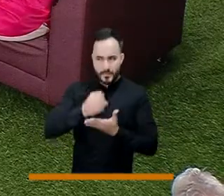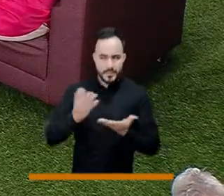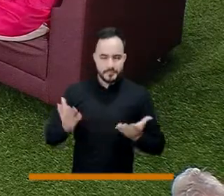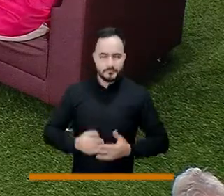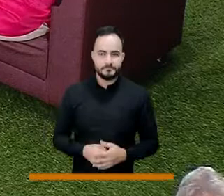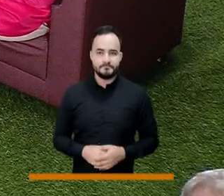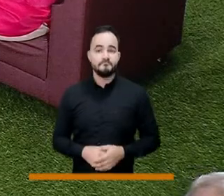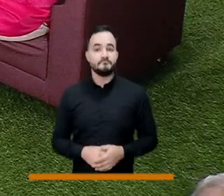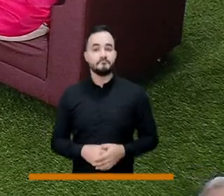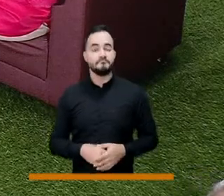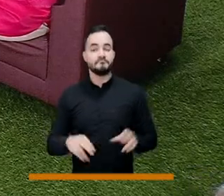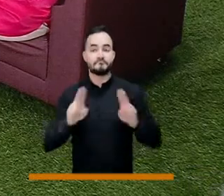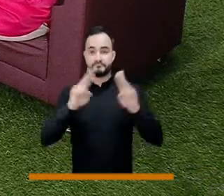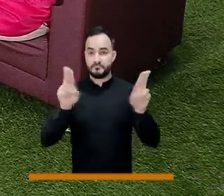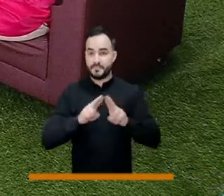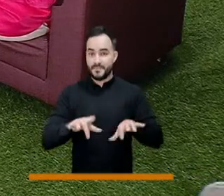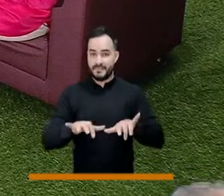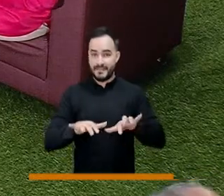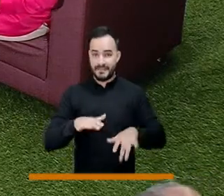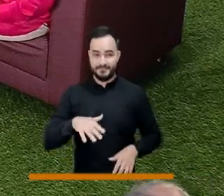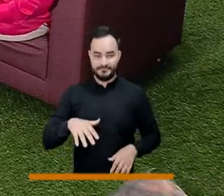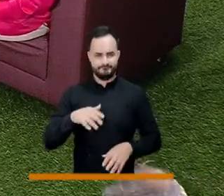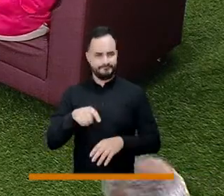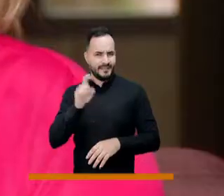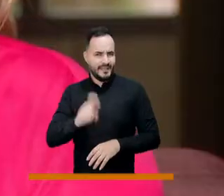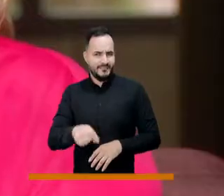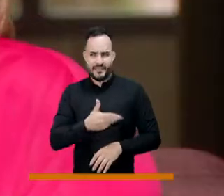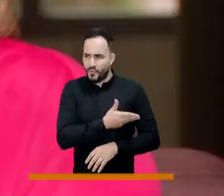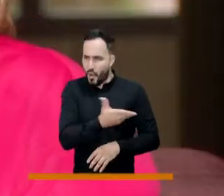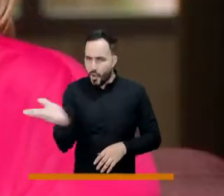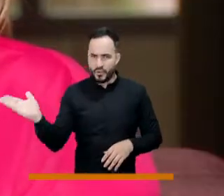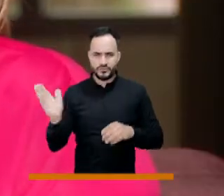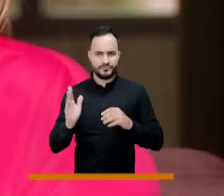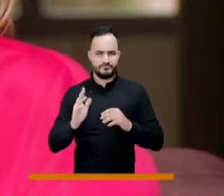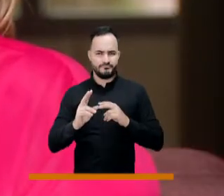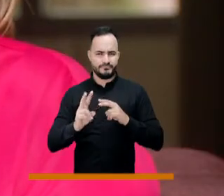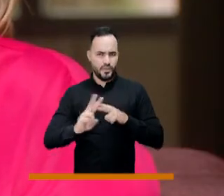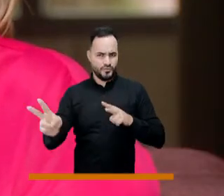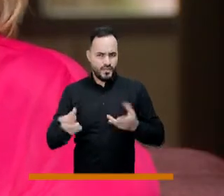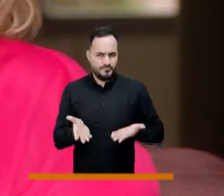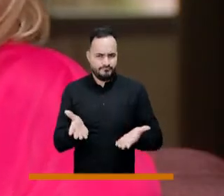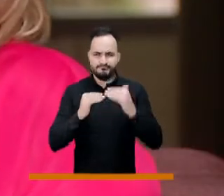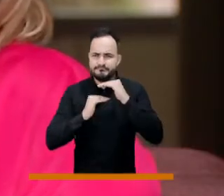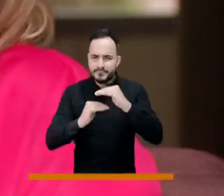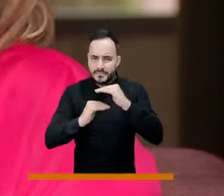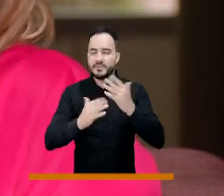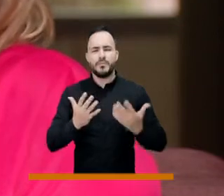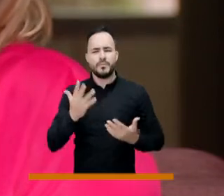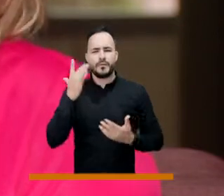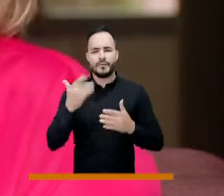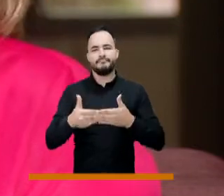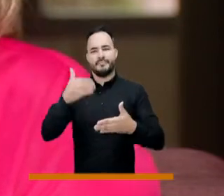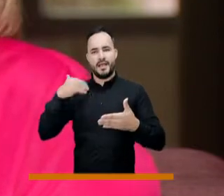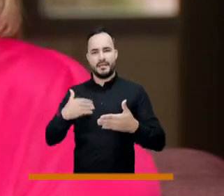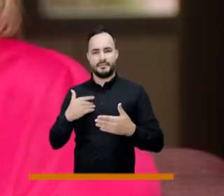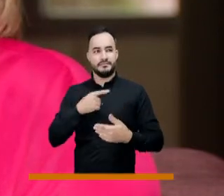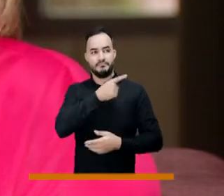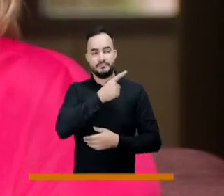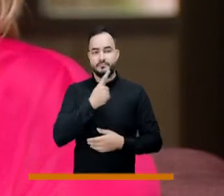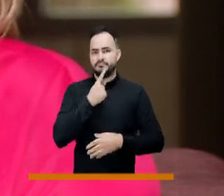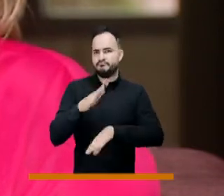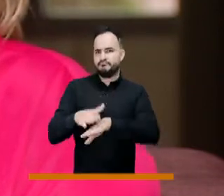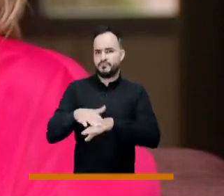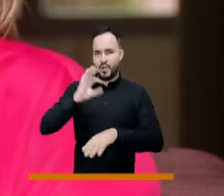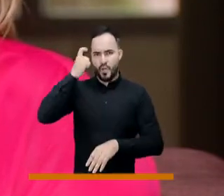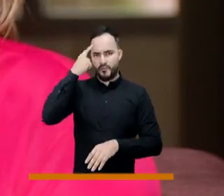que sí, mire, el mínimo vital de Internet en la ciudad de Medellín surge como una posibilidad real cuando por ley el servicio de Internet